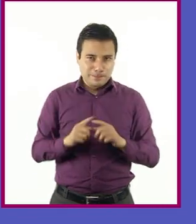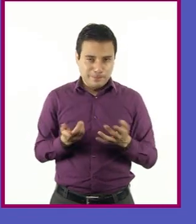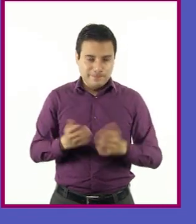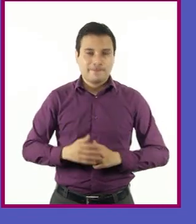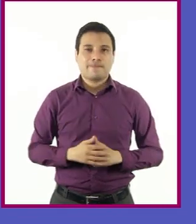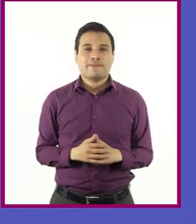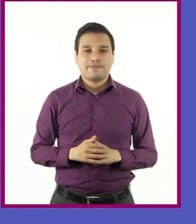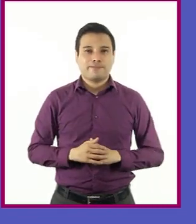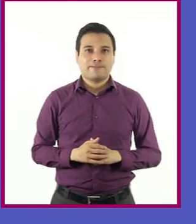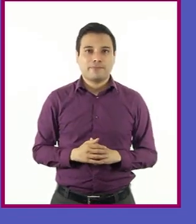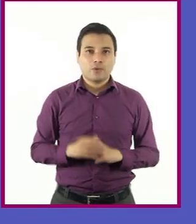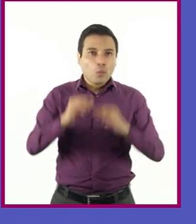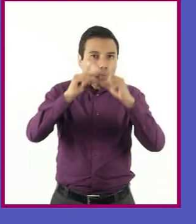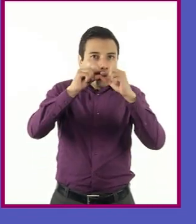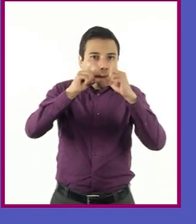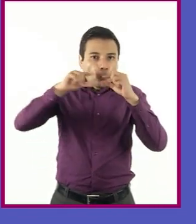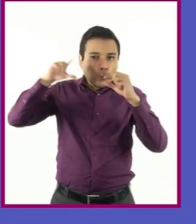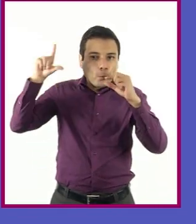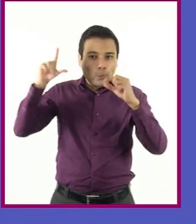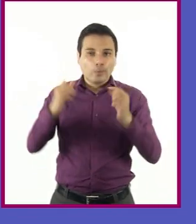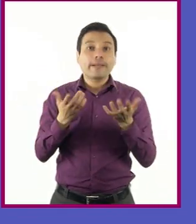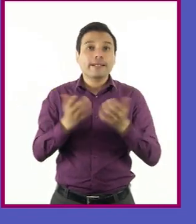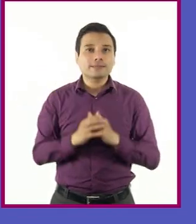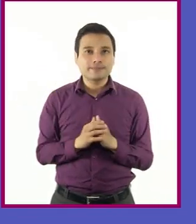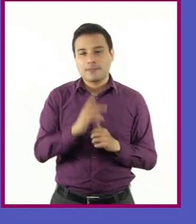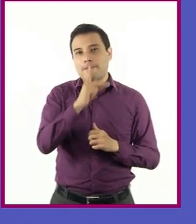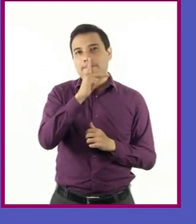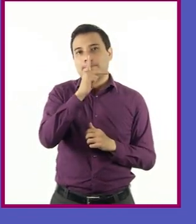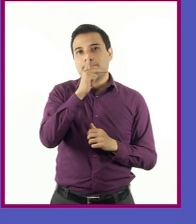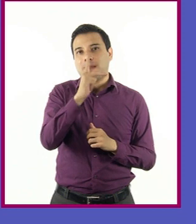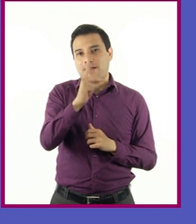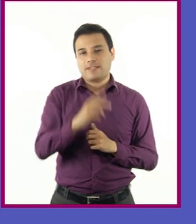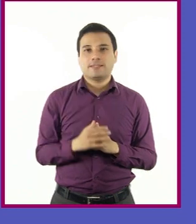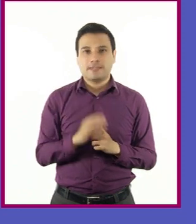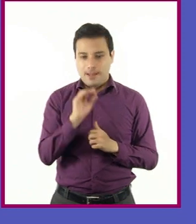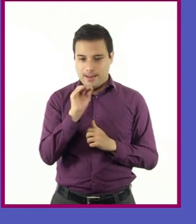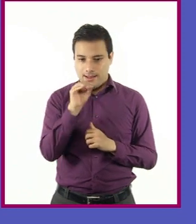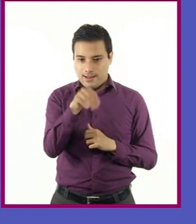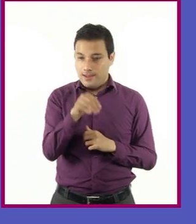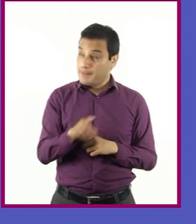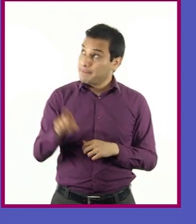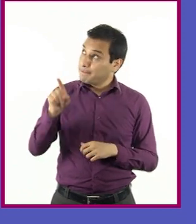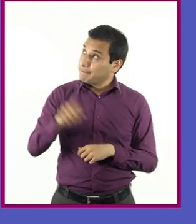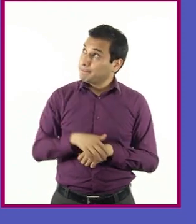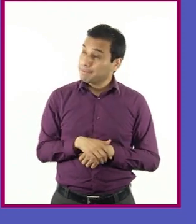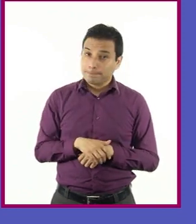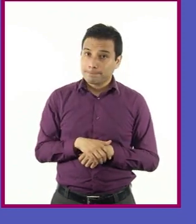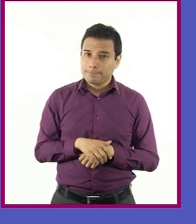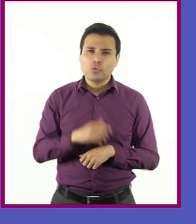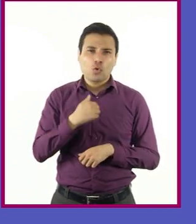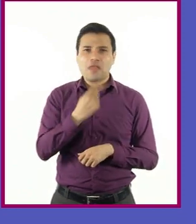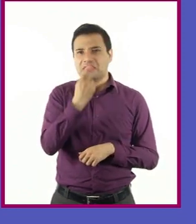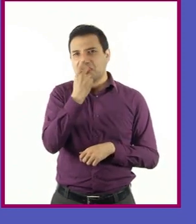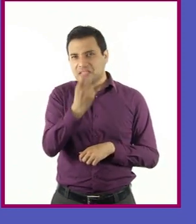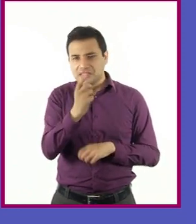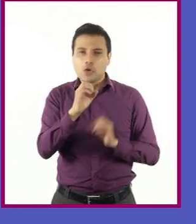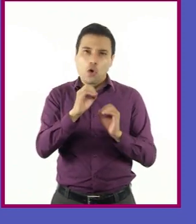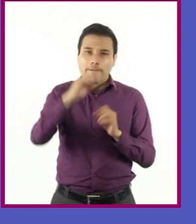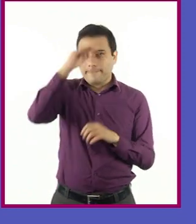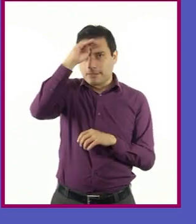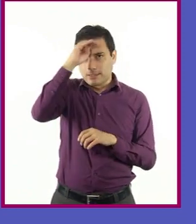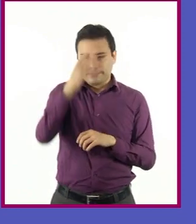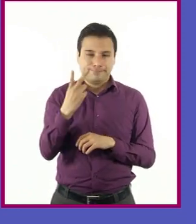Los globos constituyen el espacio gráfico en el que se anota lo que dice o lo que piensa cada personaje en la